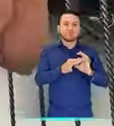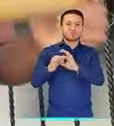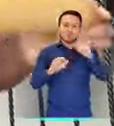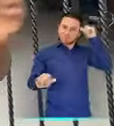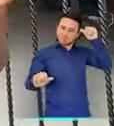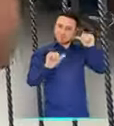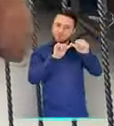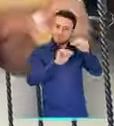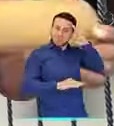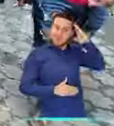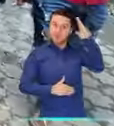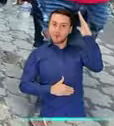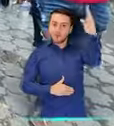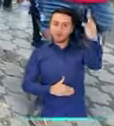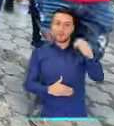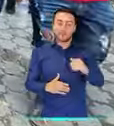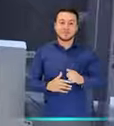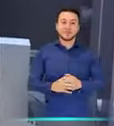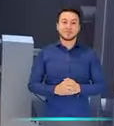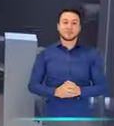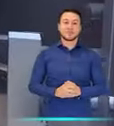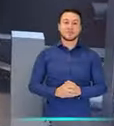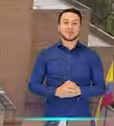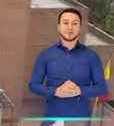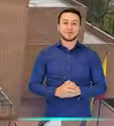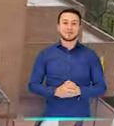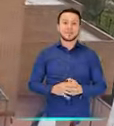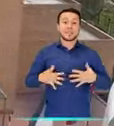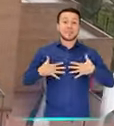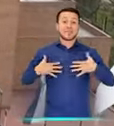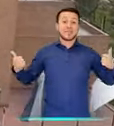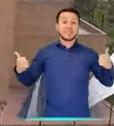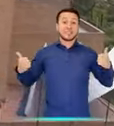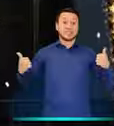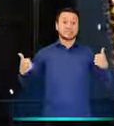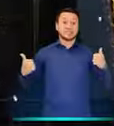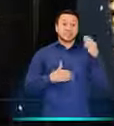luchar y dejar con hermandad nuestra huella en el futuro. ¡Feliz y